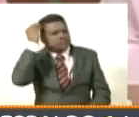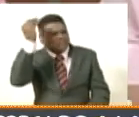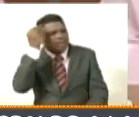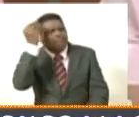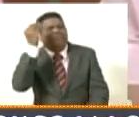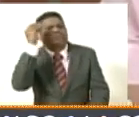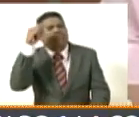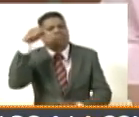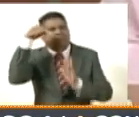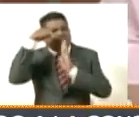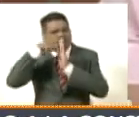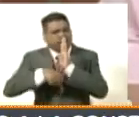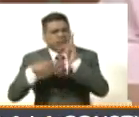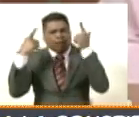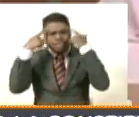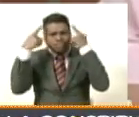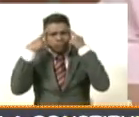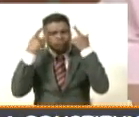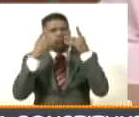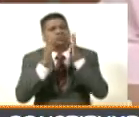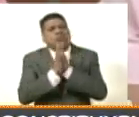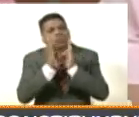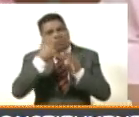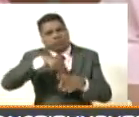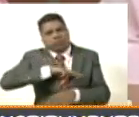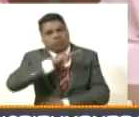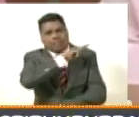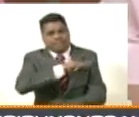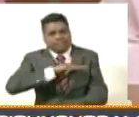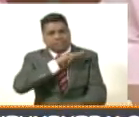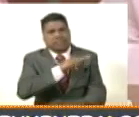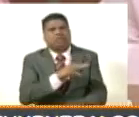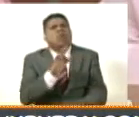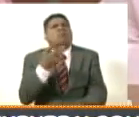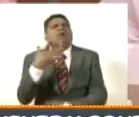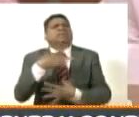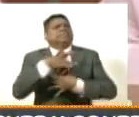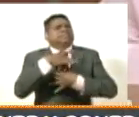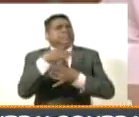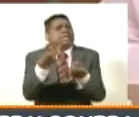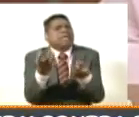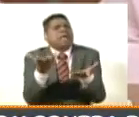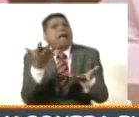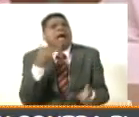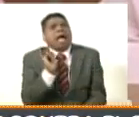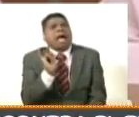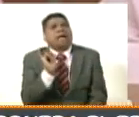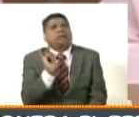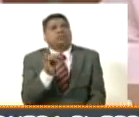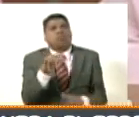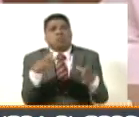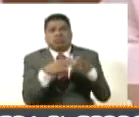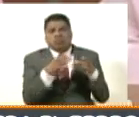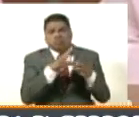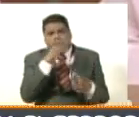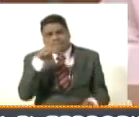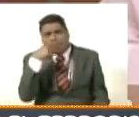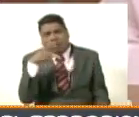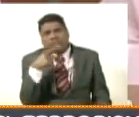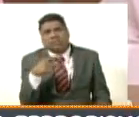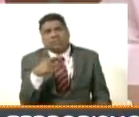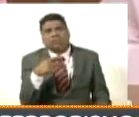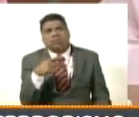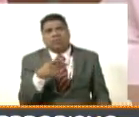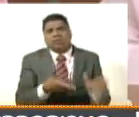que hacemos nosotros también desde este ministerio. ¿Qué interés puede tener un equipo político, un grupo político,